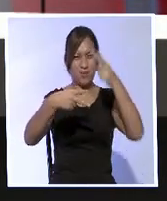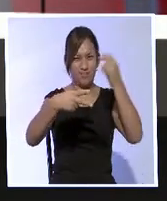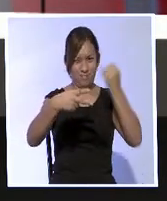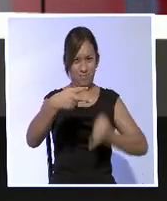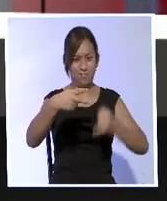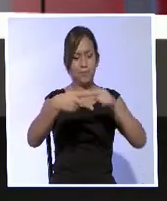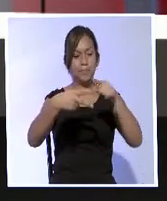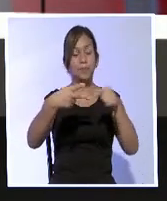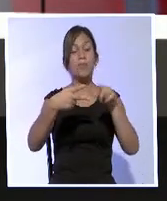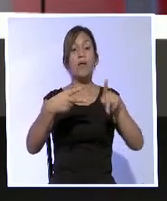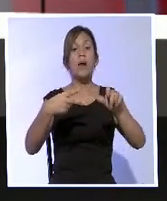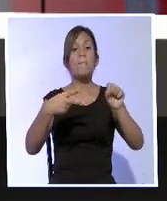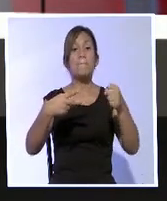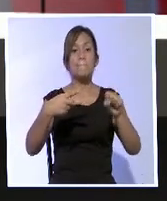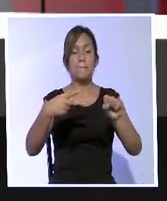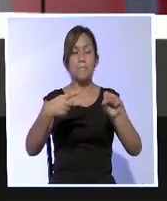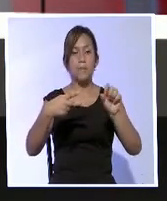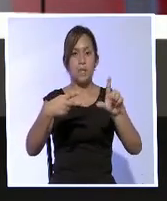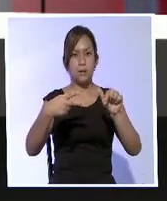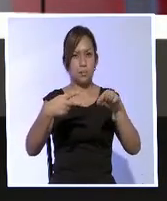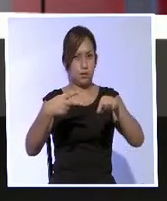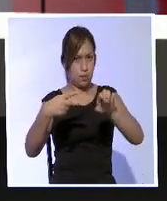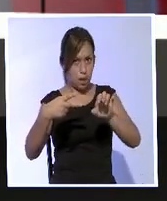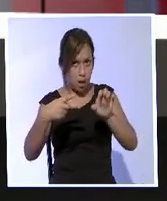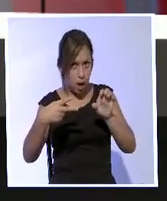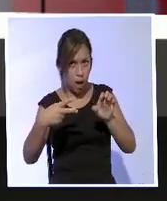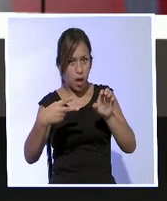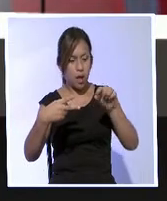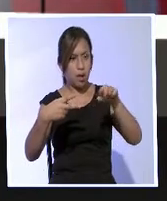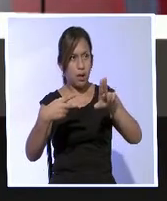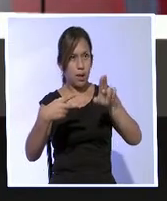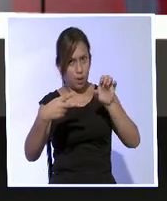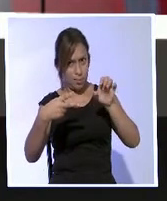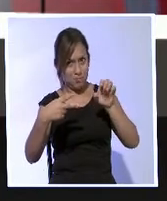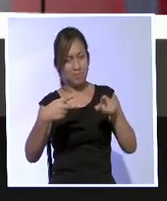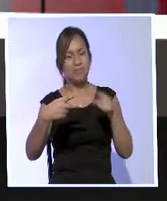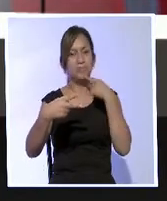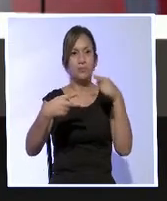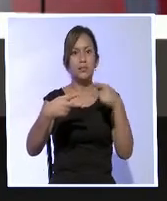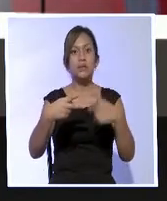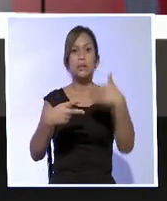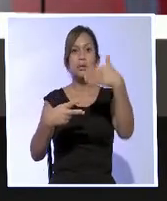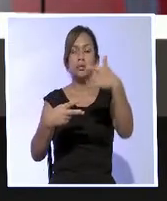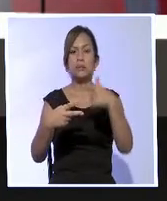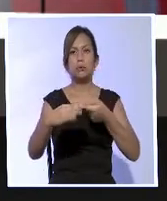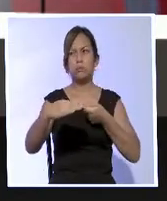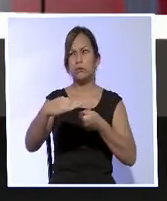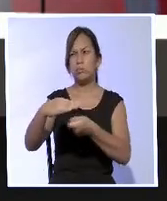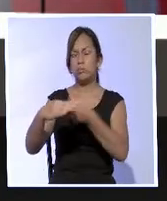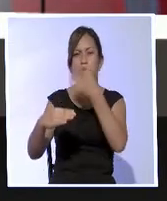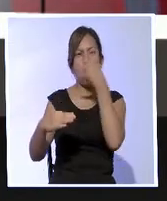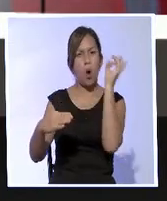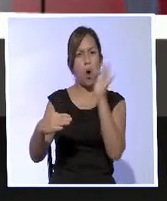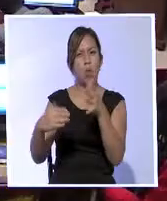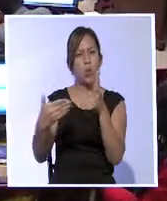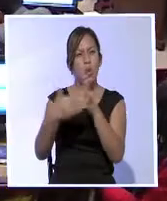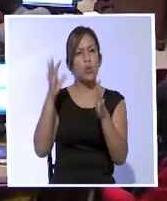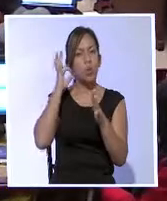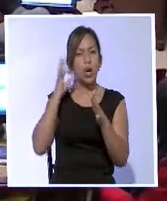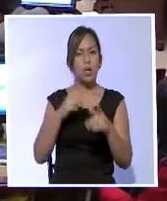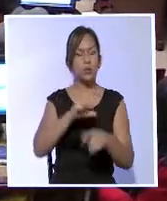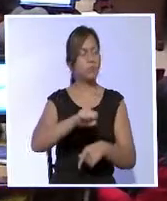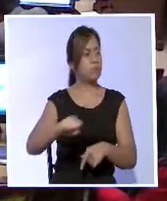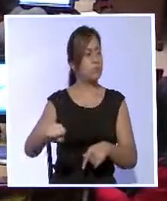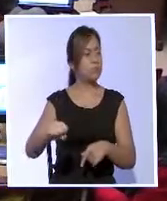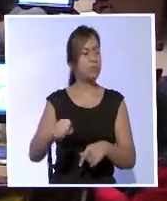paz lake rechazan además el índice de femicidios que ha aumentado en lo que va de este año la primera es